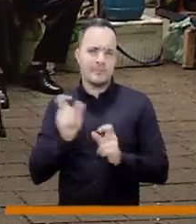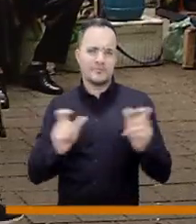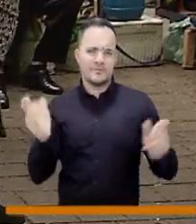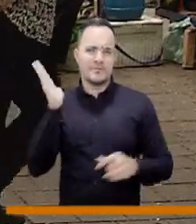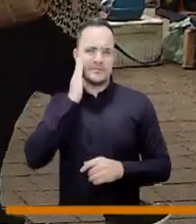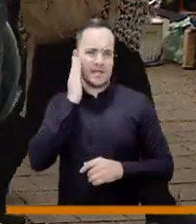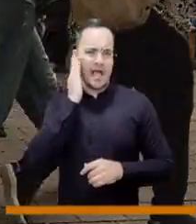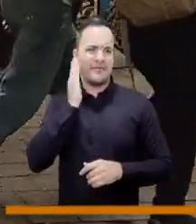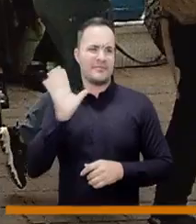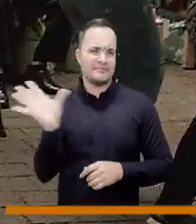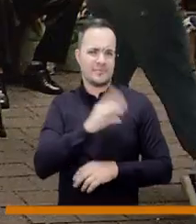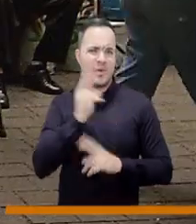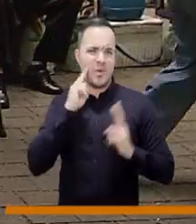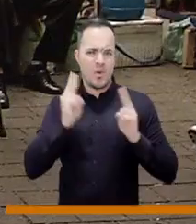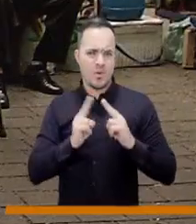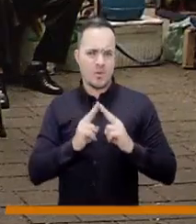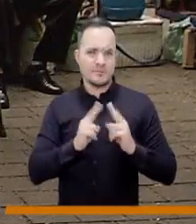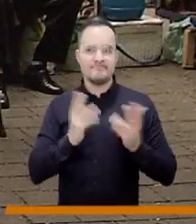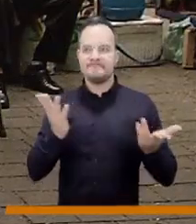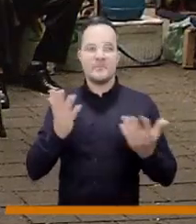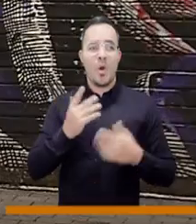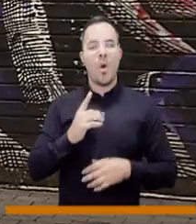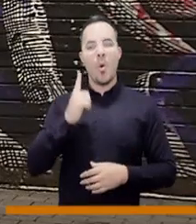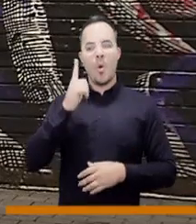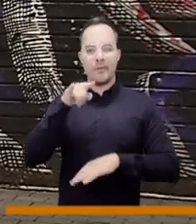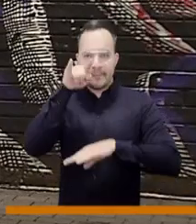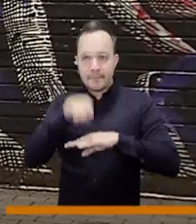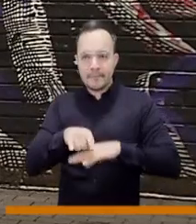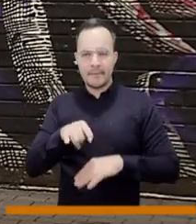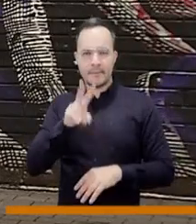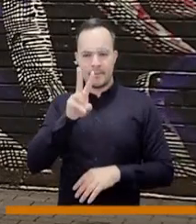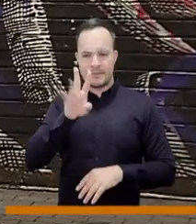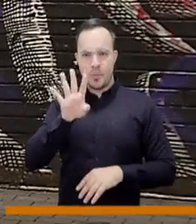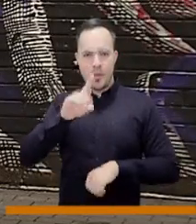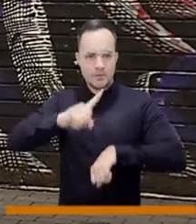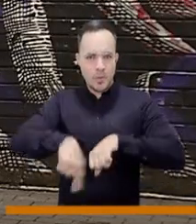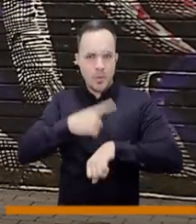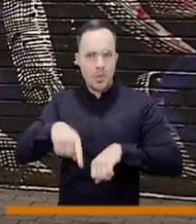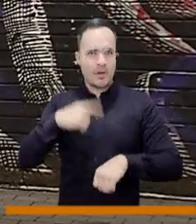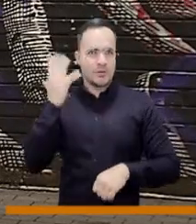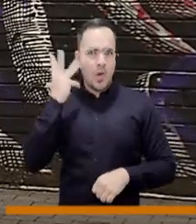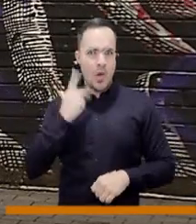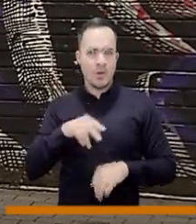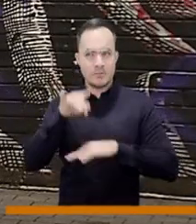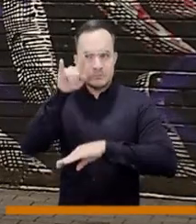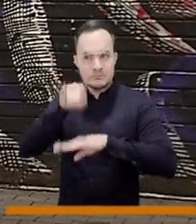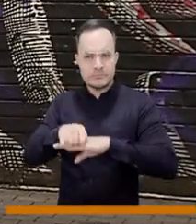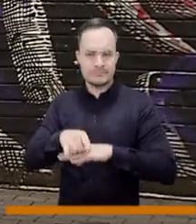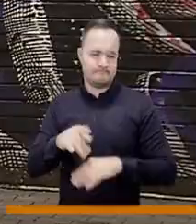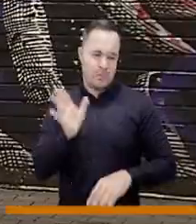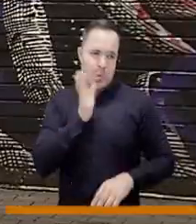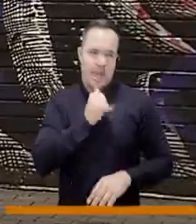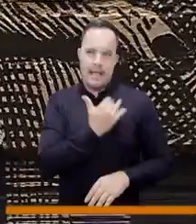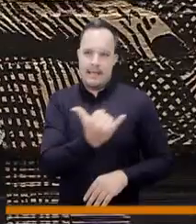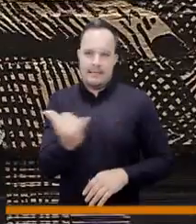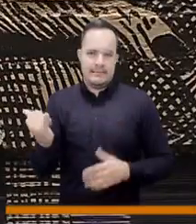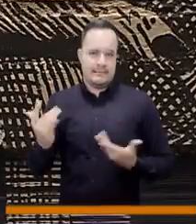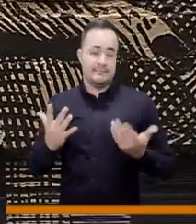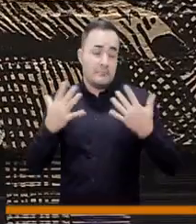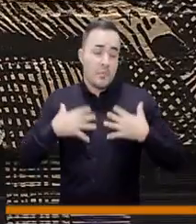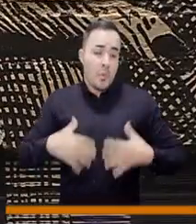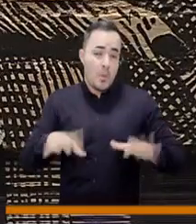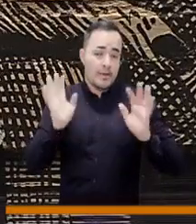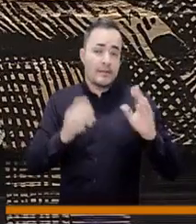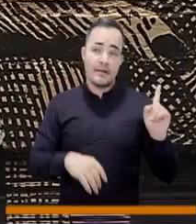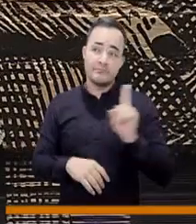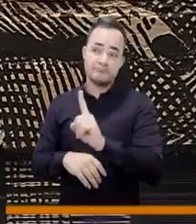que pintan en la calle lo tienen contemplado. Nadie tiene un sistema de vigilancia 24/7 para cuidar un muro, cualquier